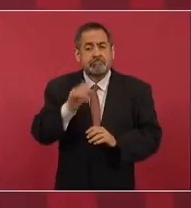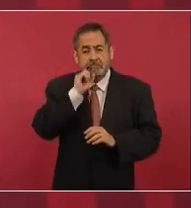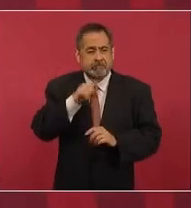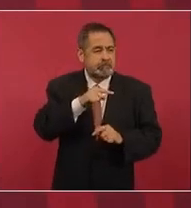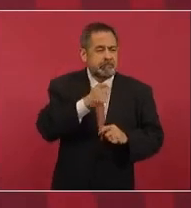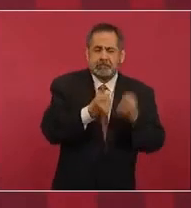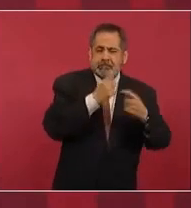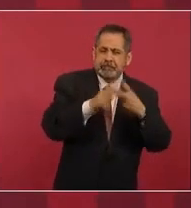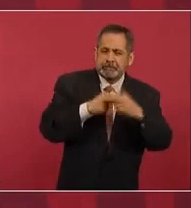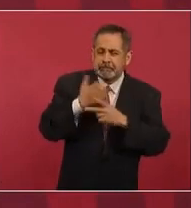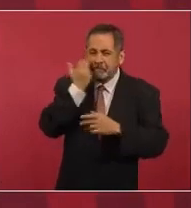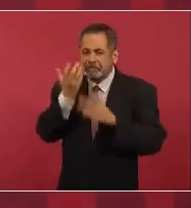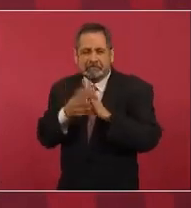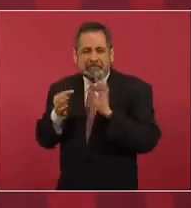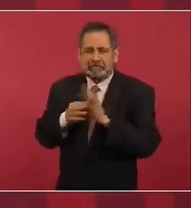coyotes,